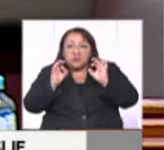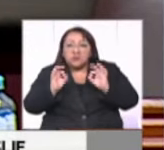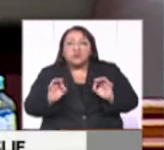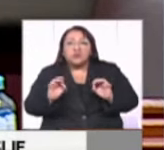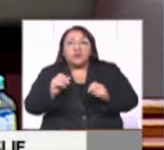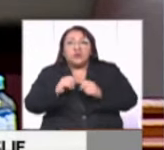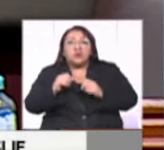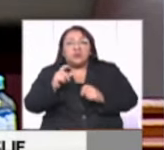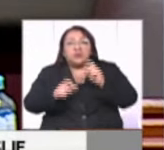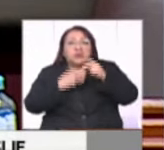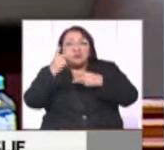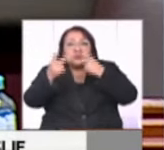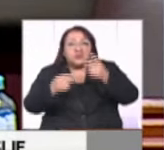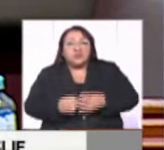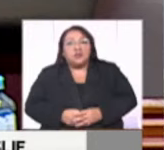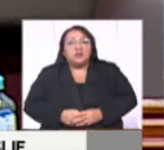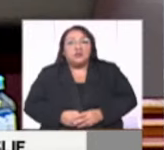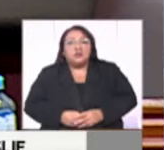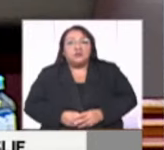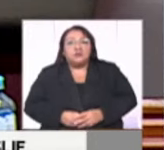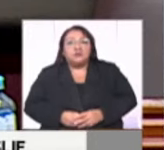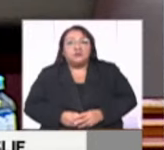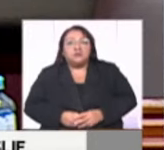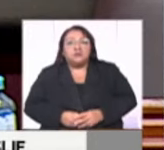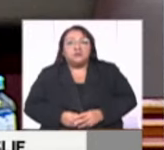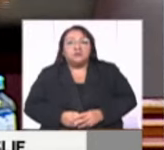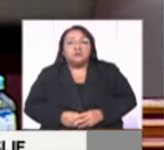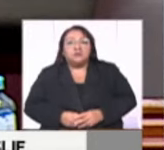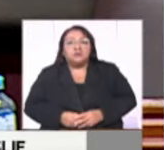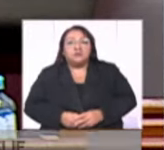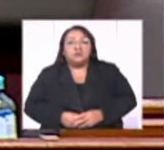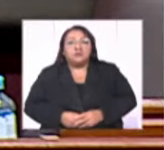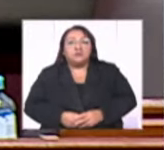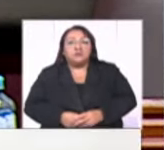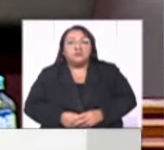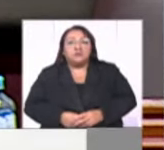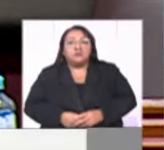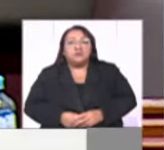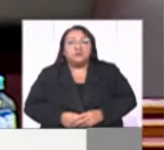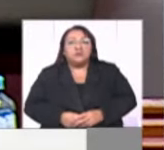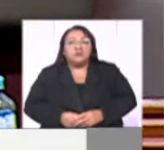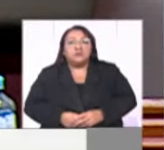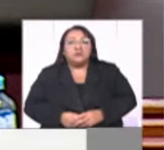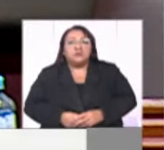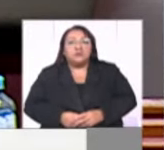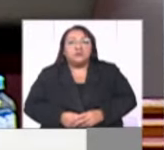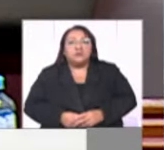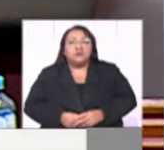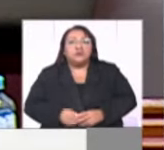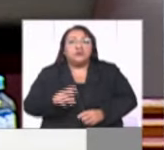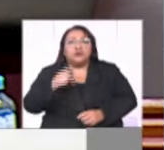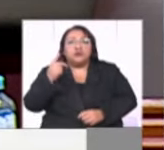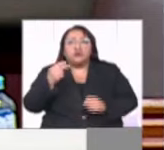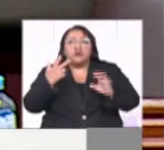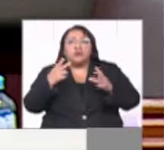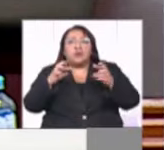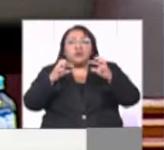el número de visitantes a cada patrimonio arqueológico, no solamente a Machu Picchu, sino a 8 patrimonios